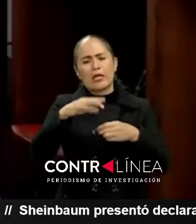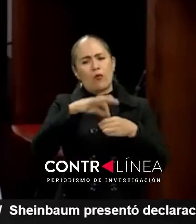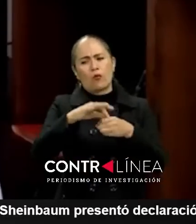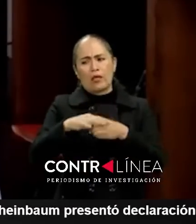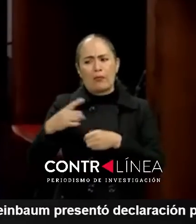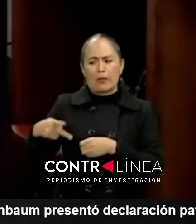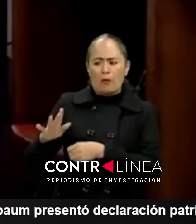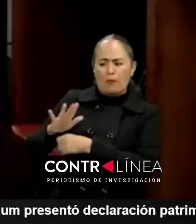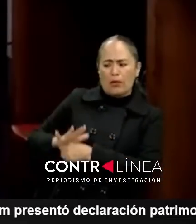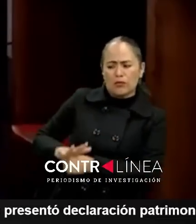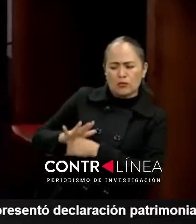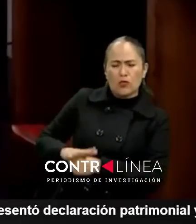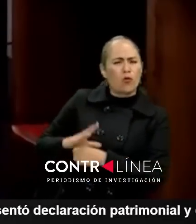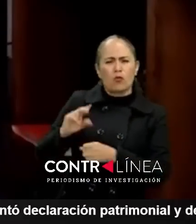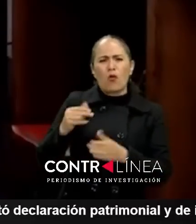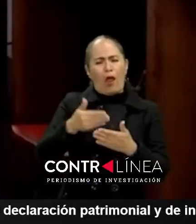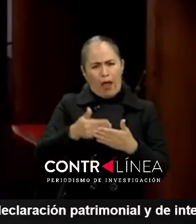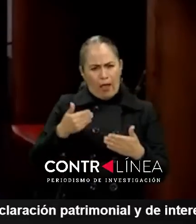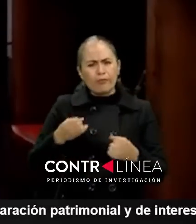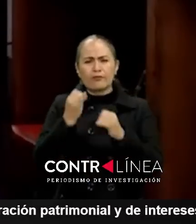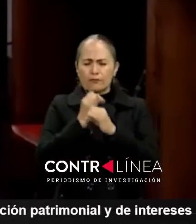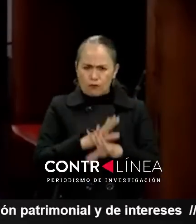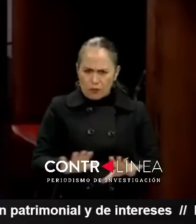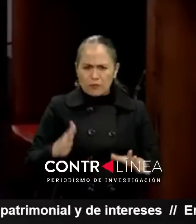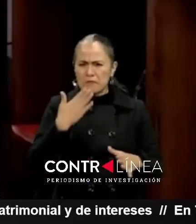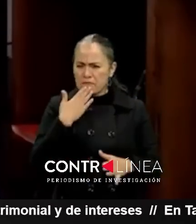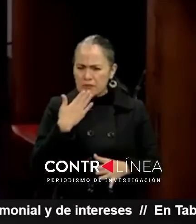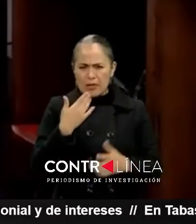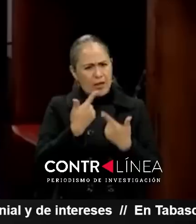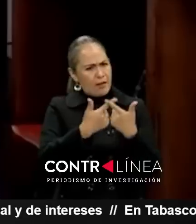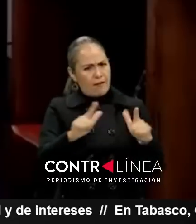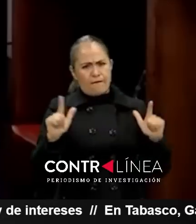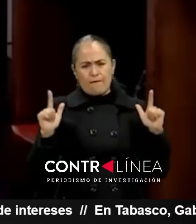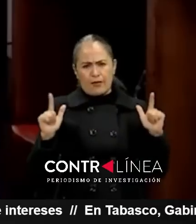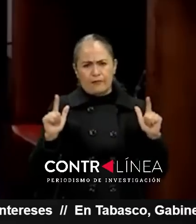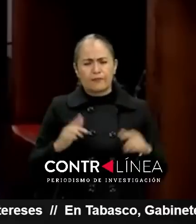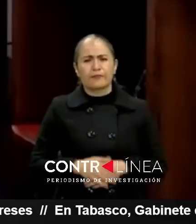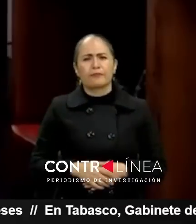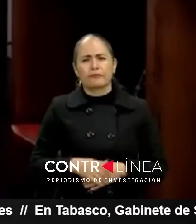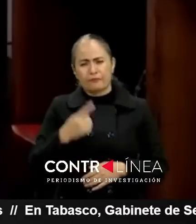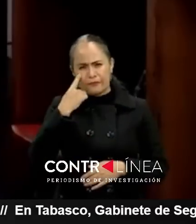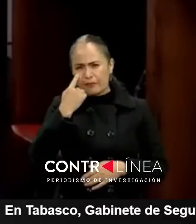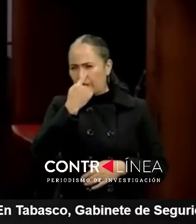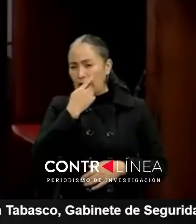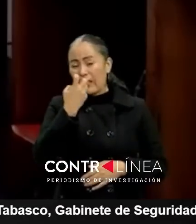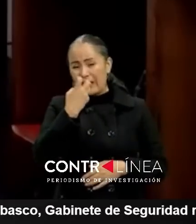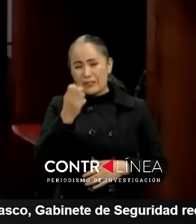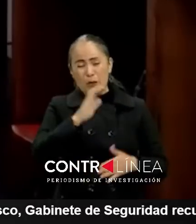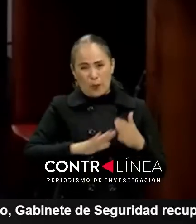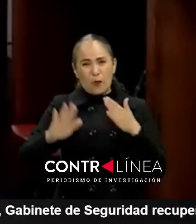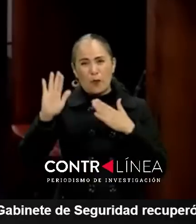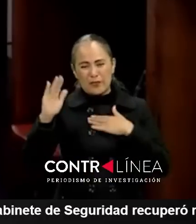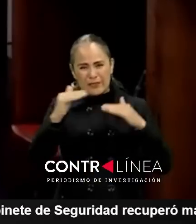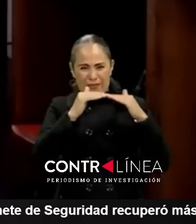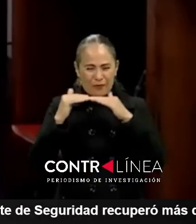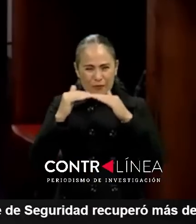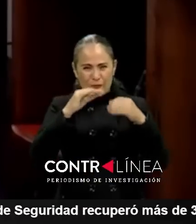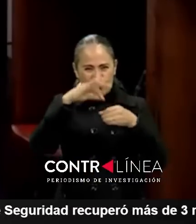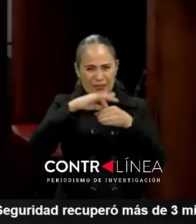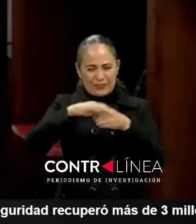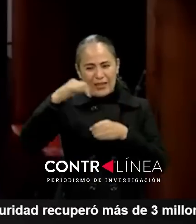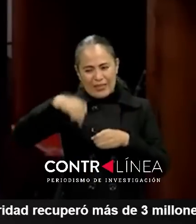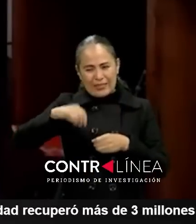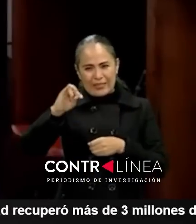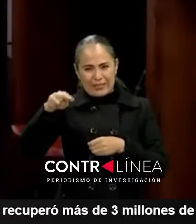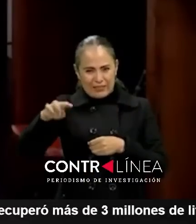presiones, con información suficiente y en absoluta libertad. Esa es la promesa de la democracia y el compromiso que el INE no